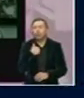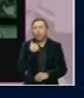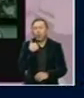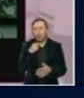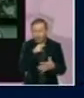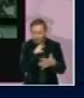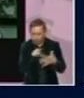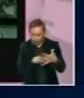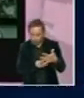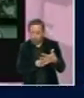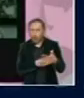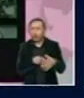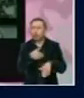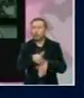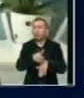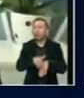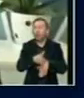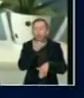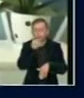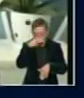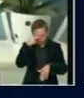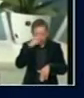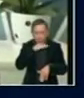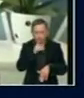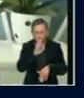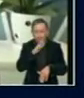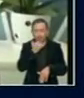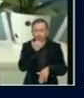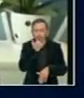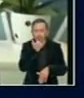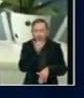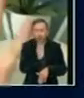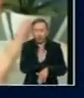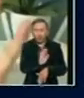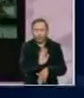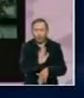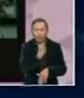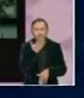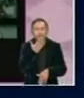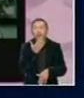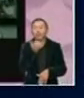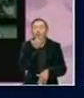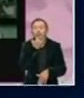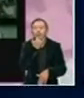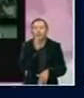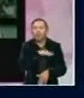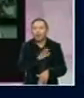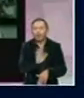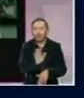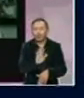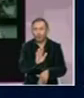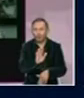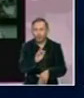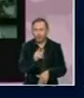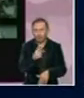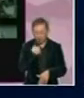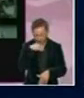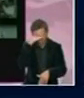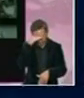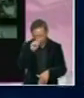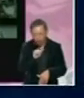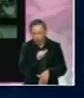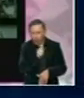semana de junio, en donde lo que debemos estar pensando es justamente nuestros candidatos, quién es la mejor opción, por cuál